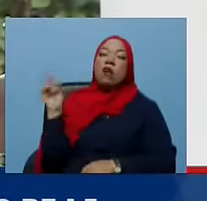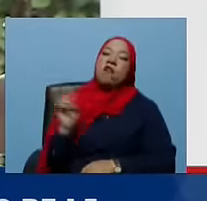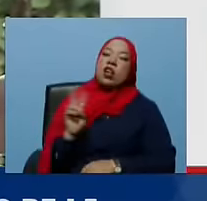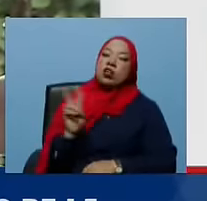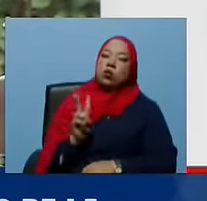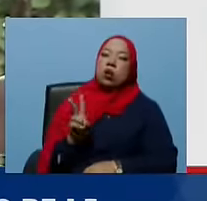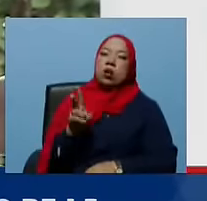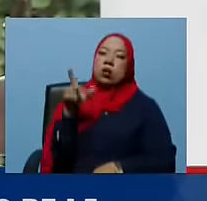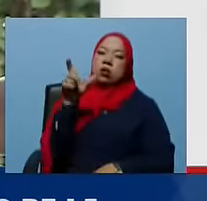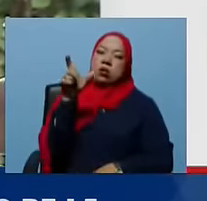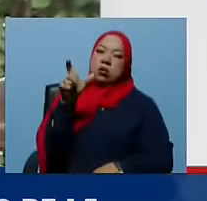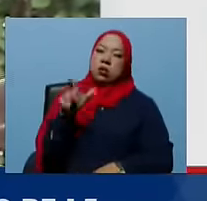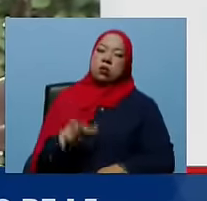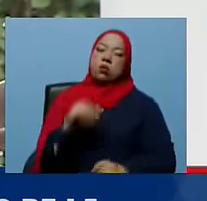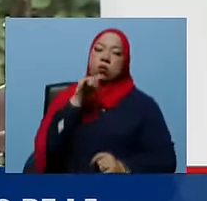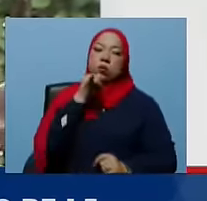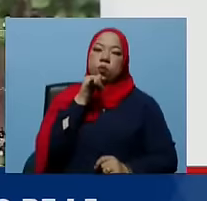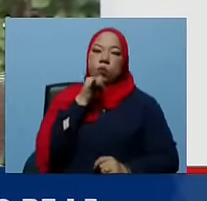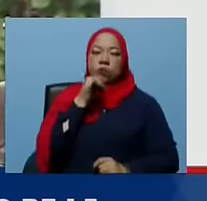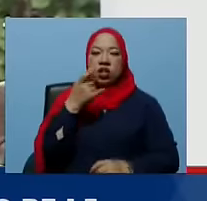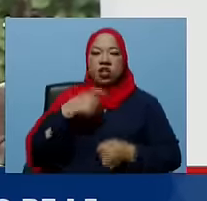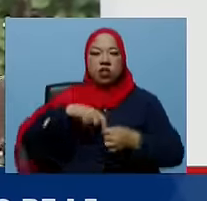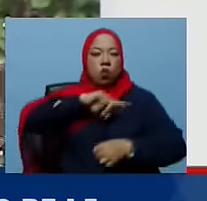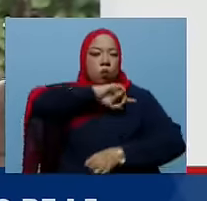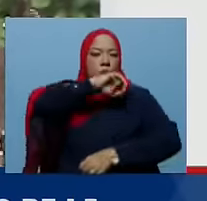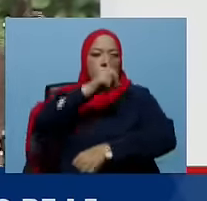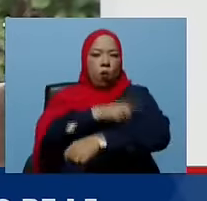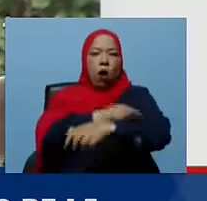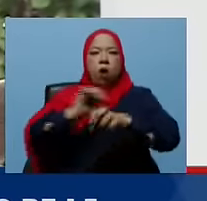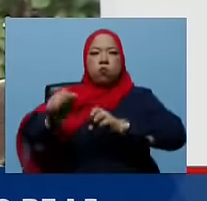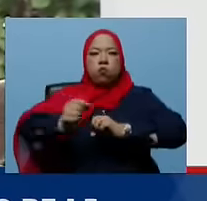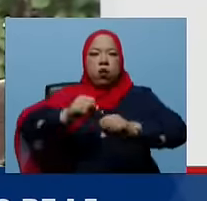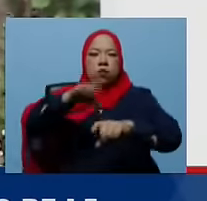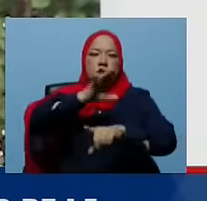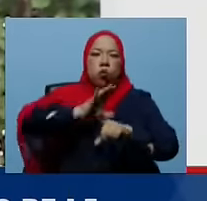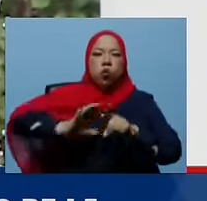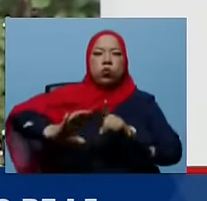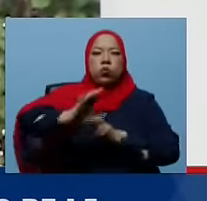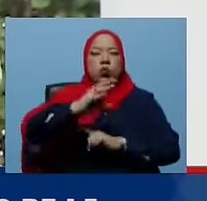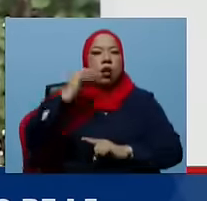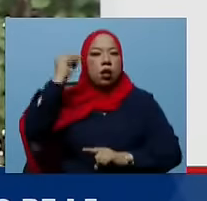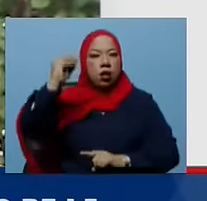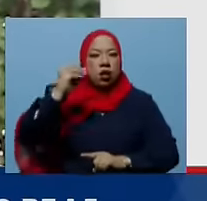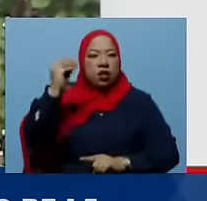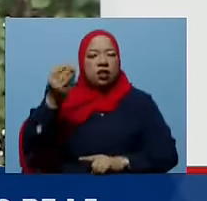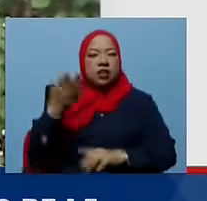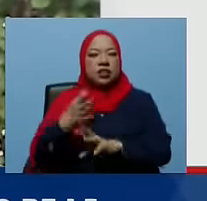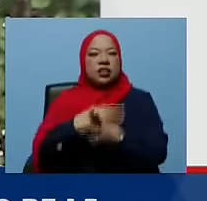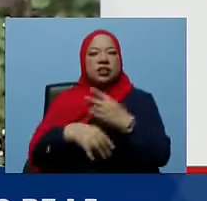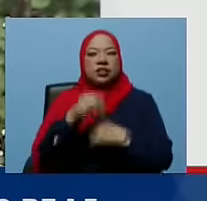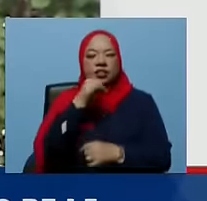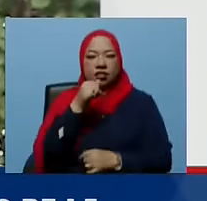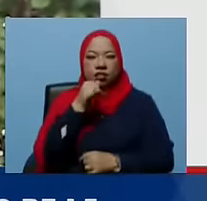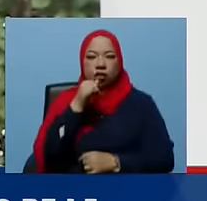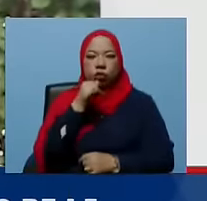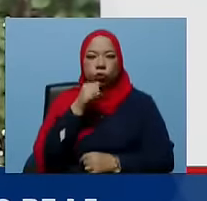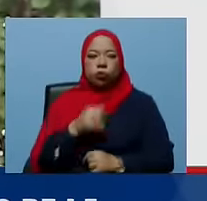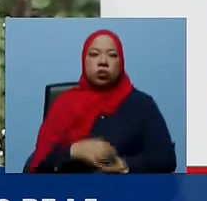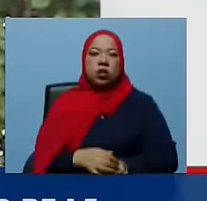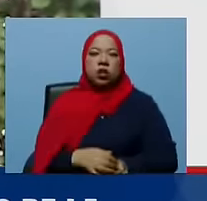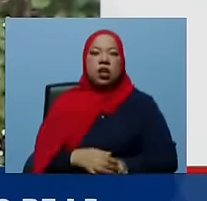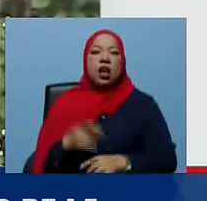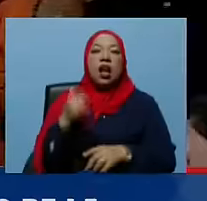Venezuela a un poderoso movimiento cultural vencer la anticultura y